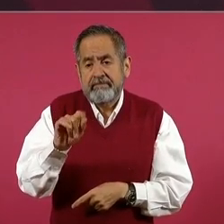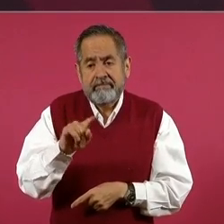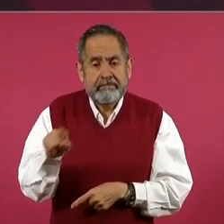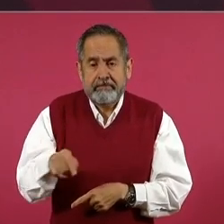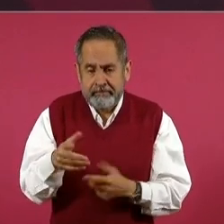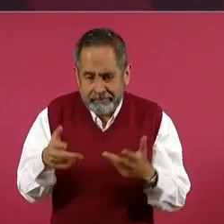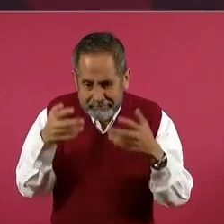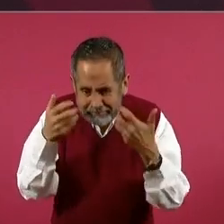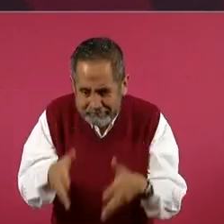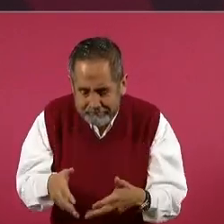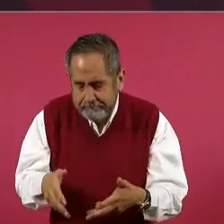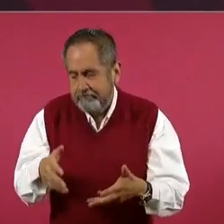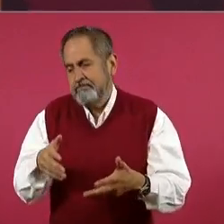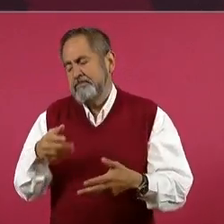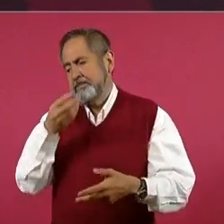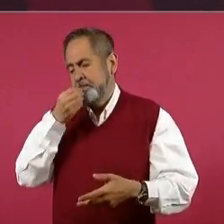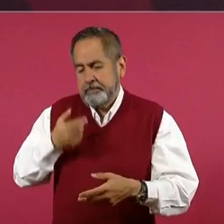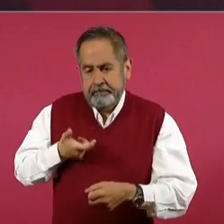y ya